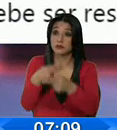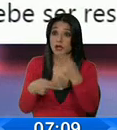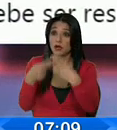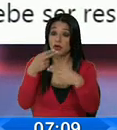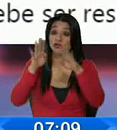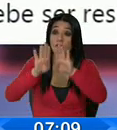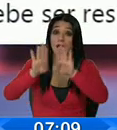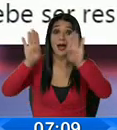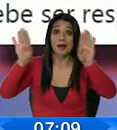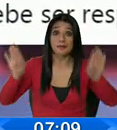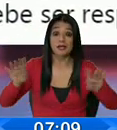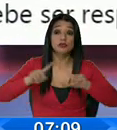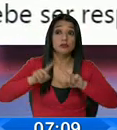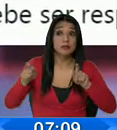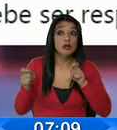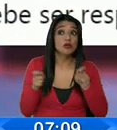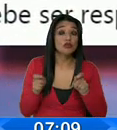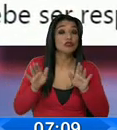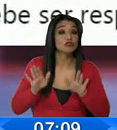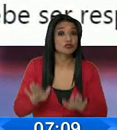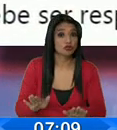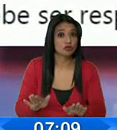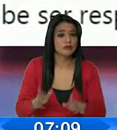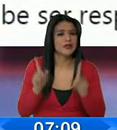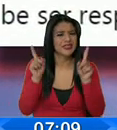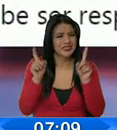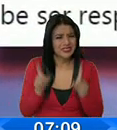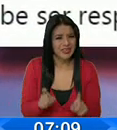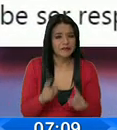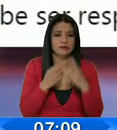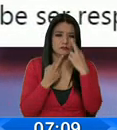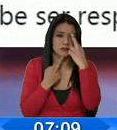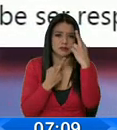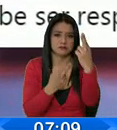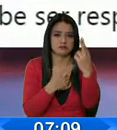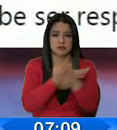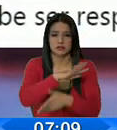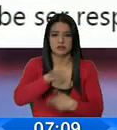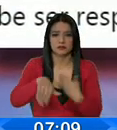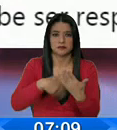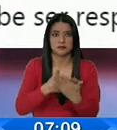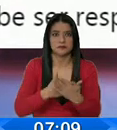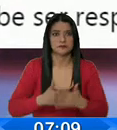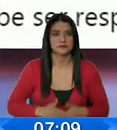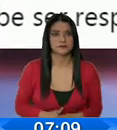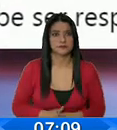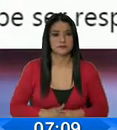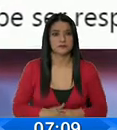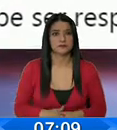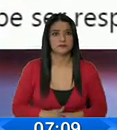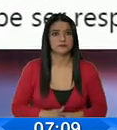una modalidad controlada, la cual debe ser respetada por todos.